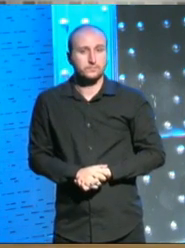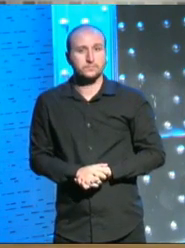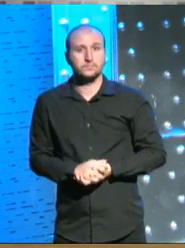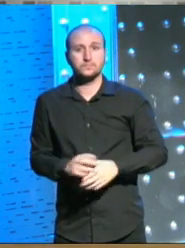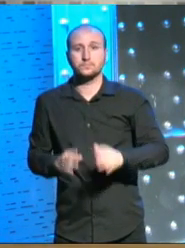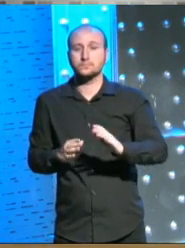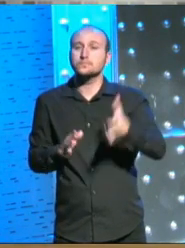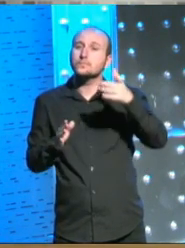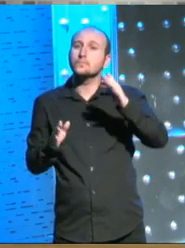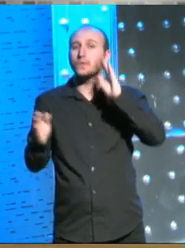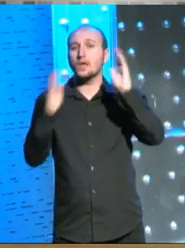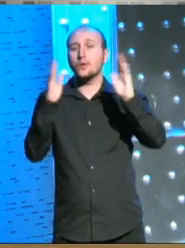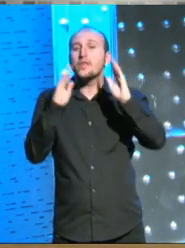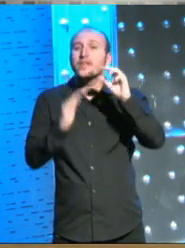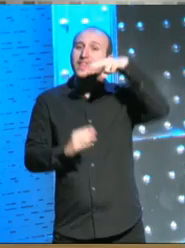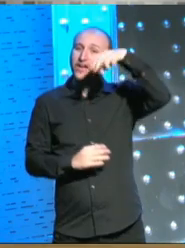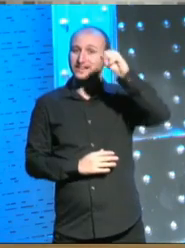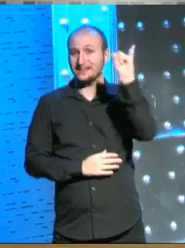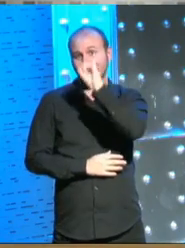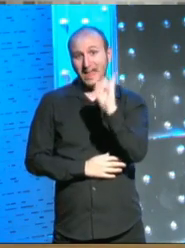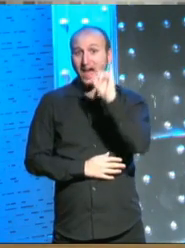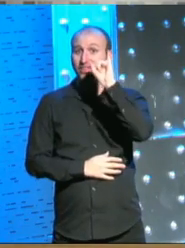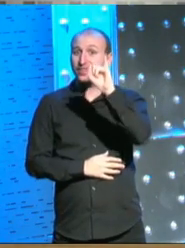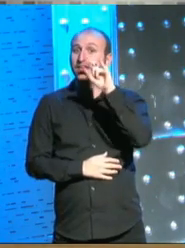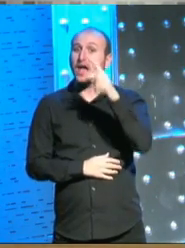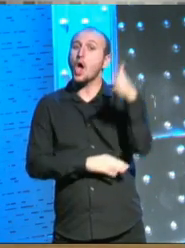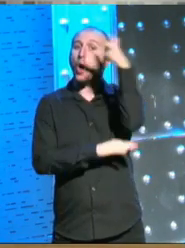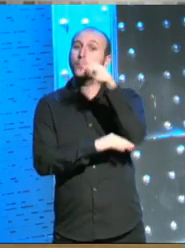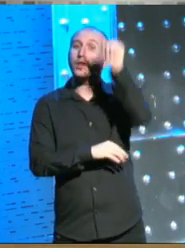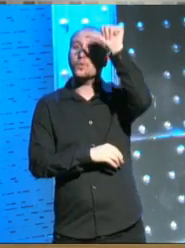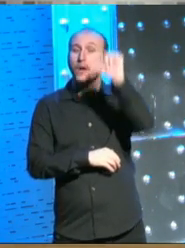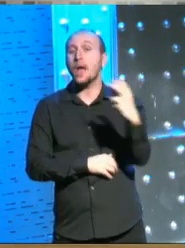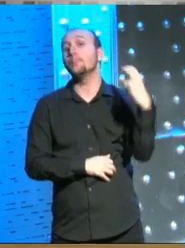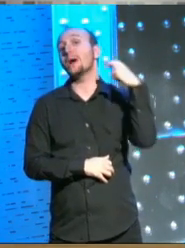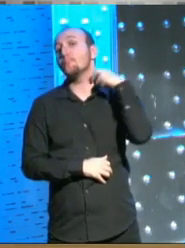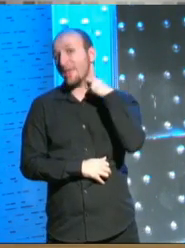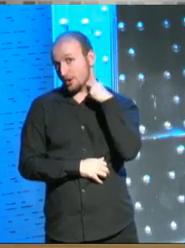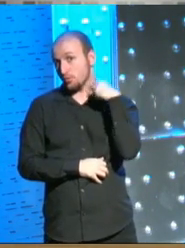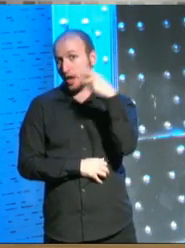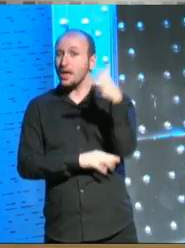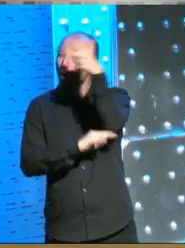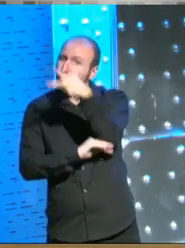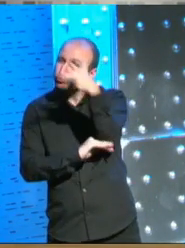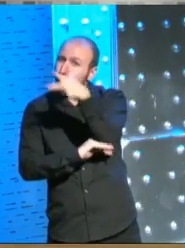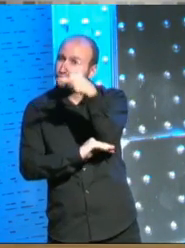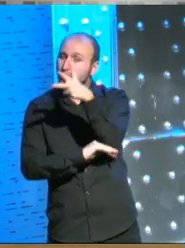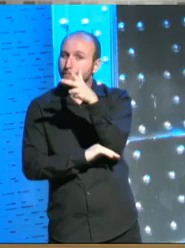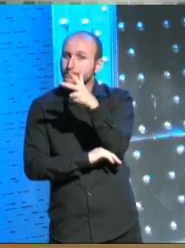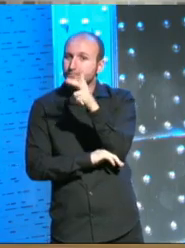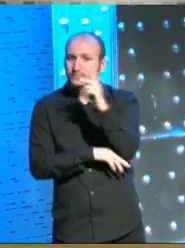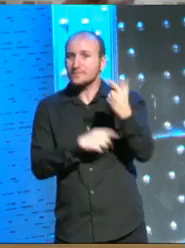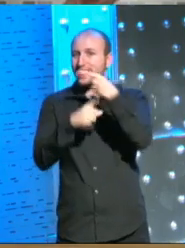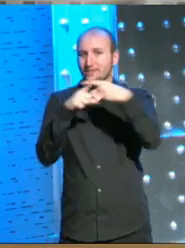Durante la ocupación nazi rueda una película que se llama El Vampiro. El vampiro, no confundan con